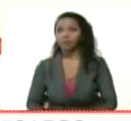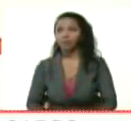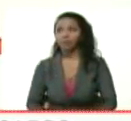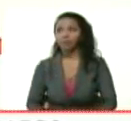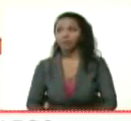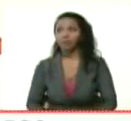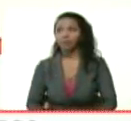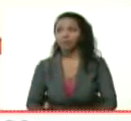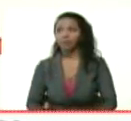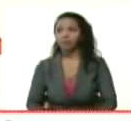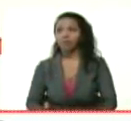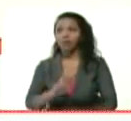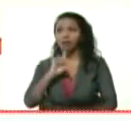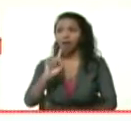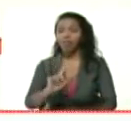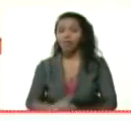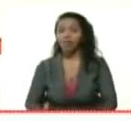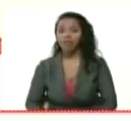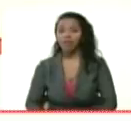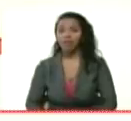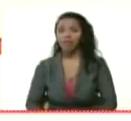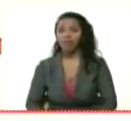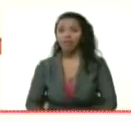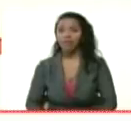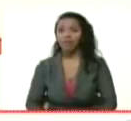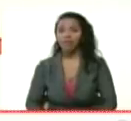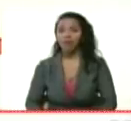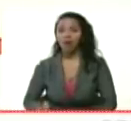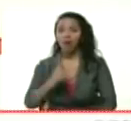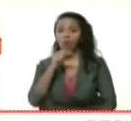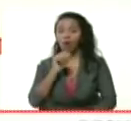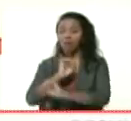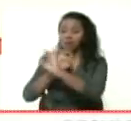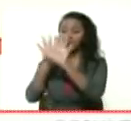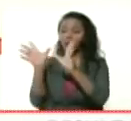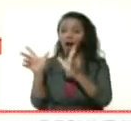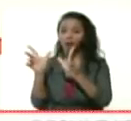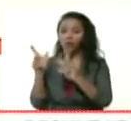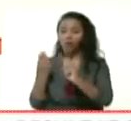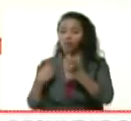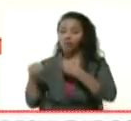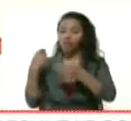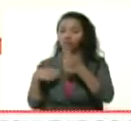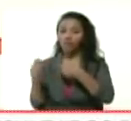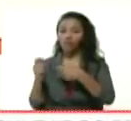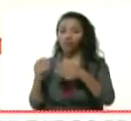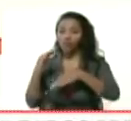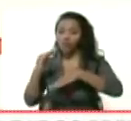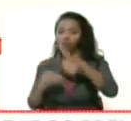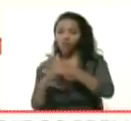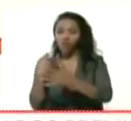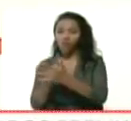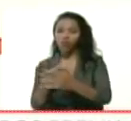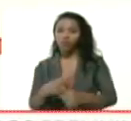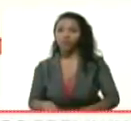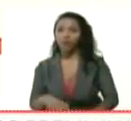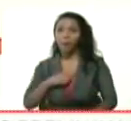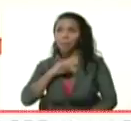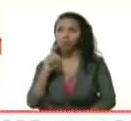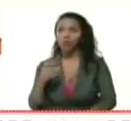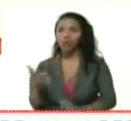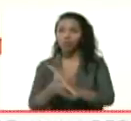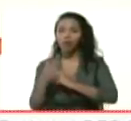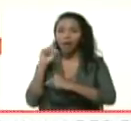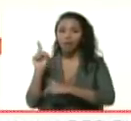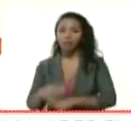Elios Abraham, que diga que no hay transparencia en el manejo de fondos. Si nos hubiera preguntado eso, nosotros se lo hubiéramos dicho